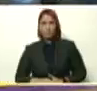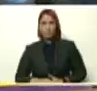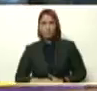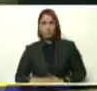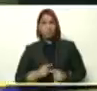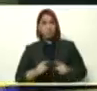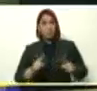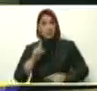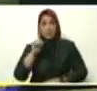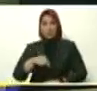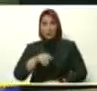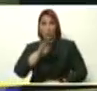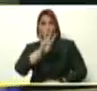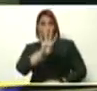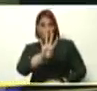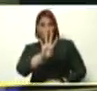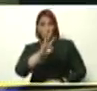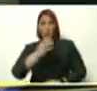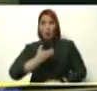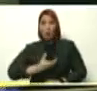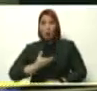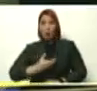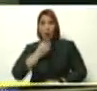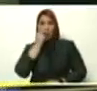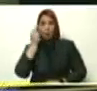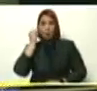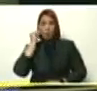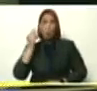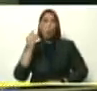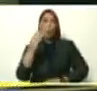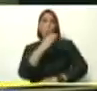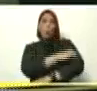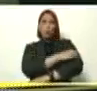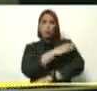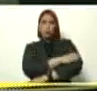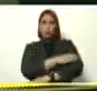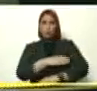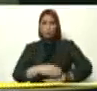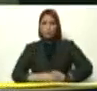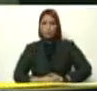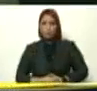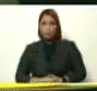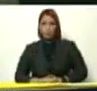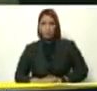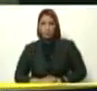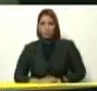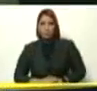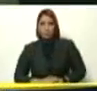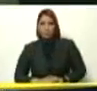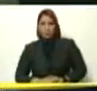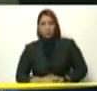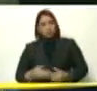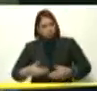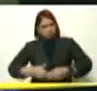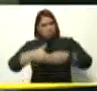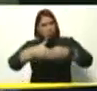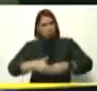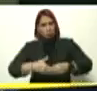Pero también hay 4 alcaldes de la oposición. Y les tiendo mi mano